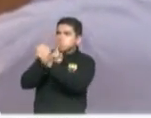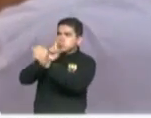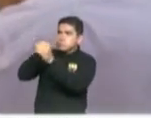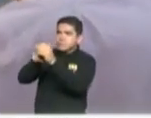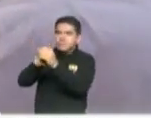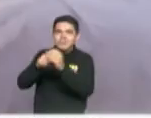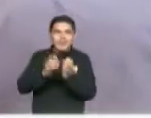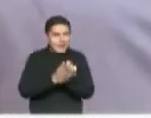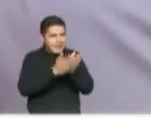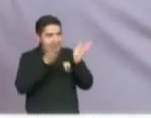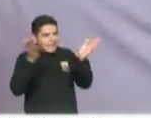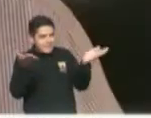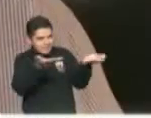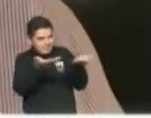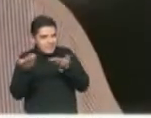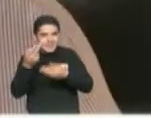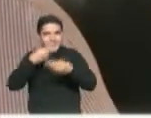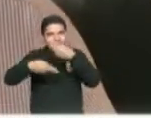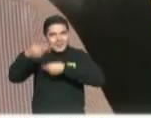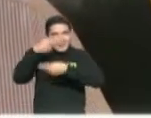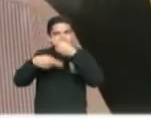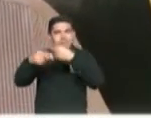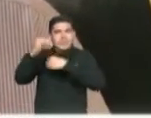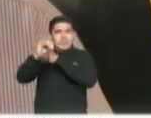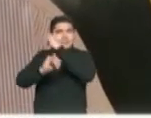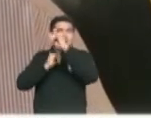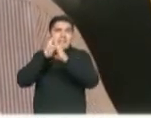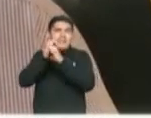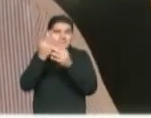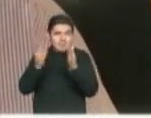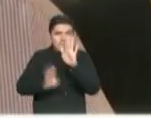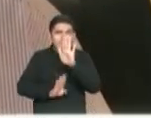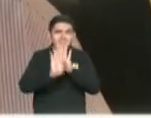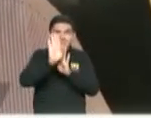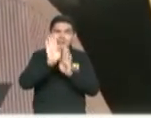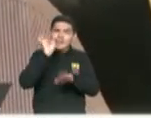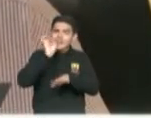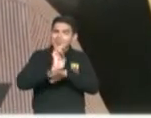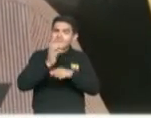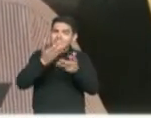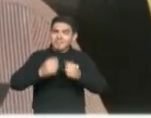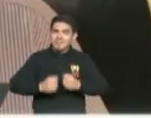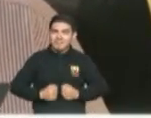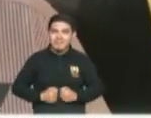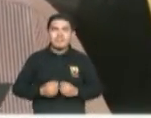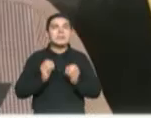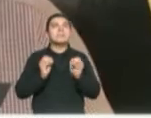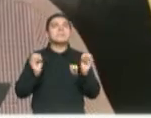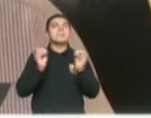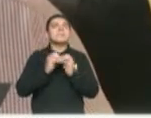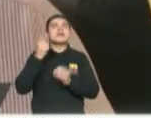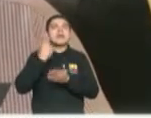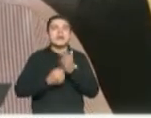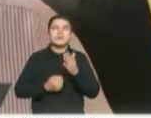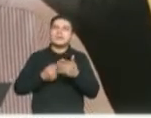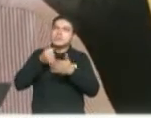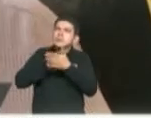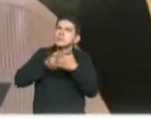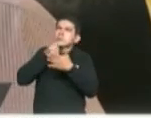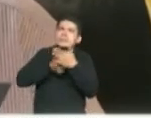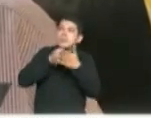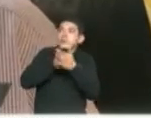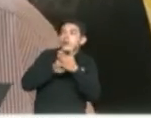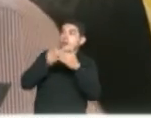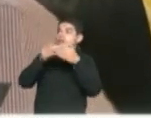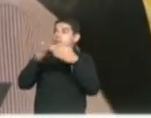al sector exportador del país que nos abre una puerta de crecimiento para el país la veníamos buscando ahí hace